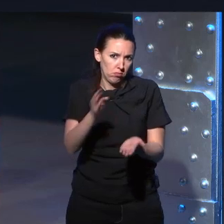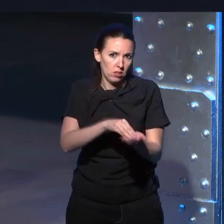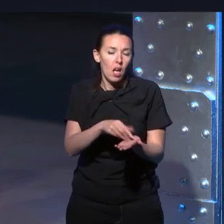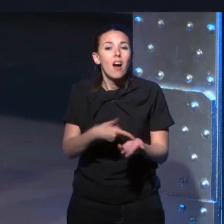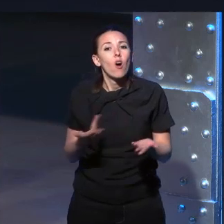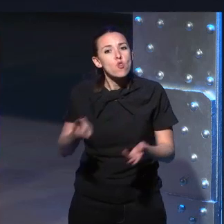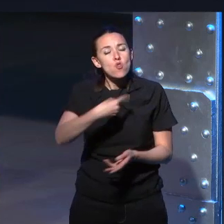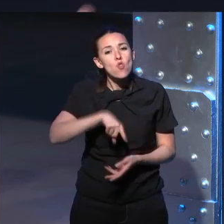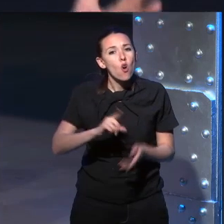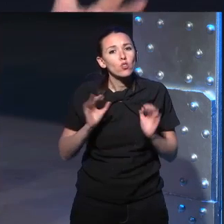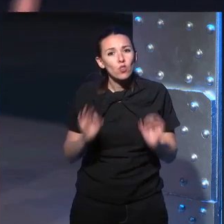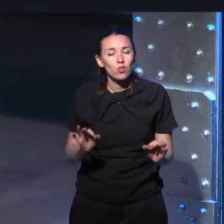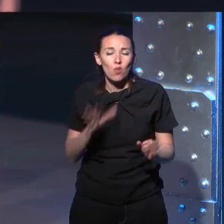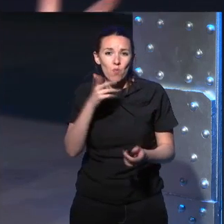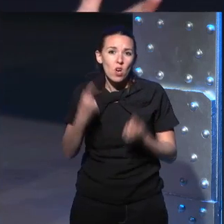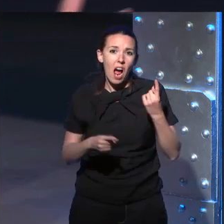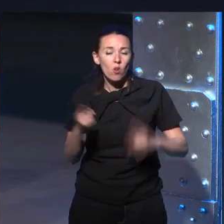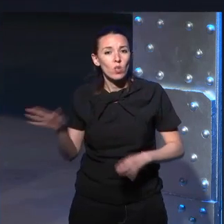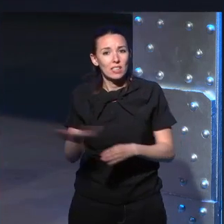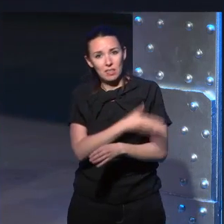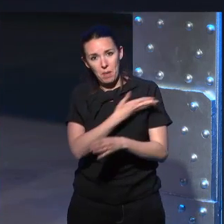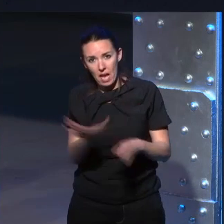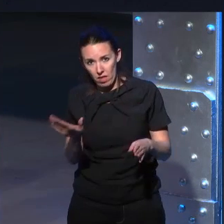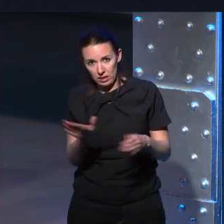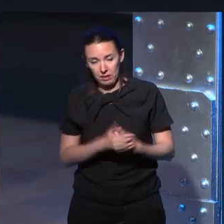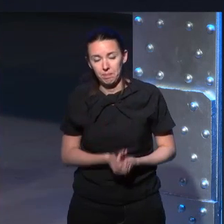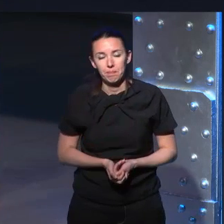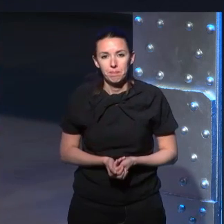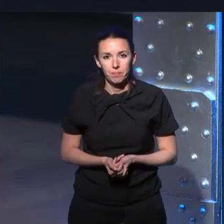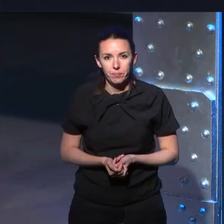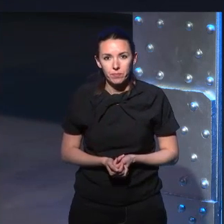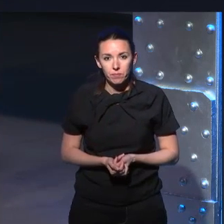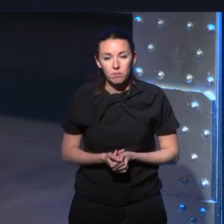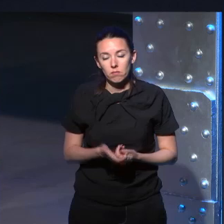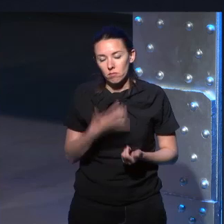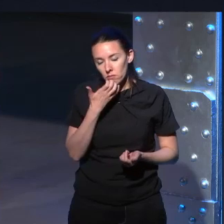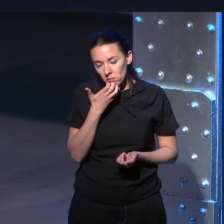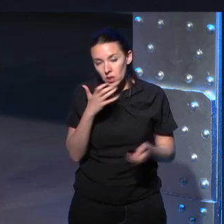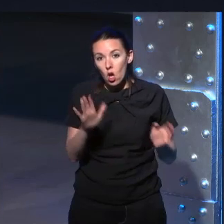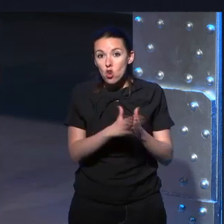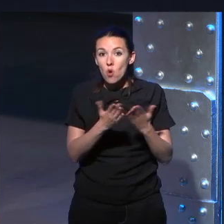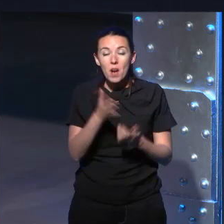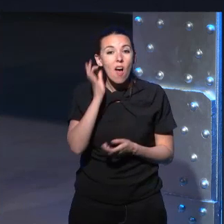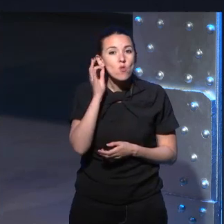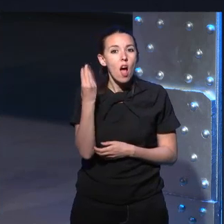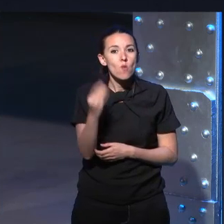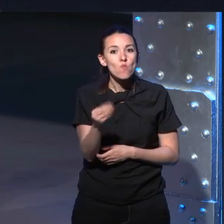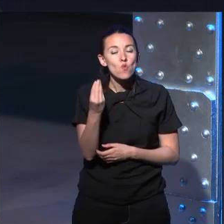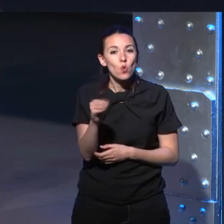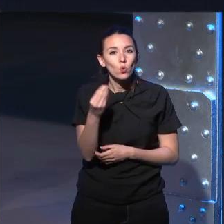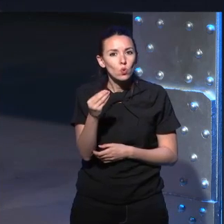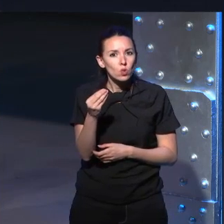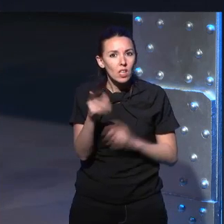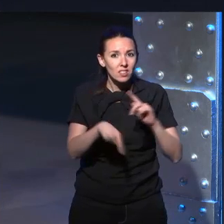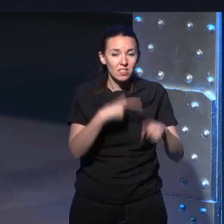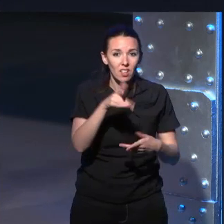que no es autobiográfica porque algunas cosas están separadas una de otras. Doy un ejemplo. En la novela hay una muchacha que brincando las azoteas